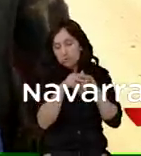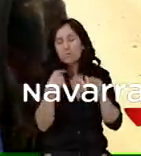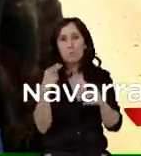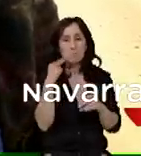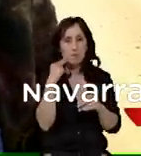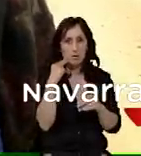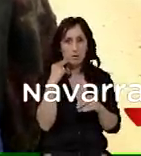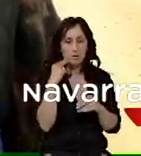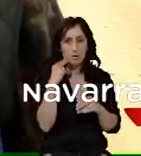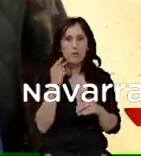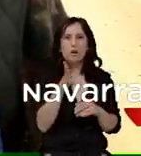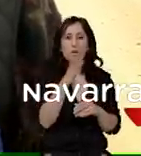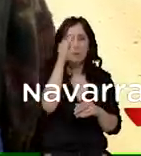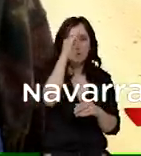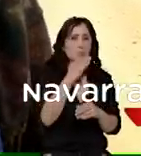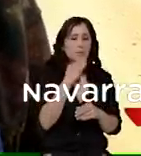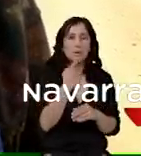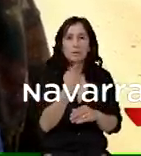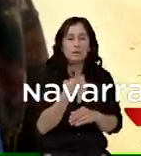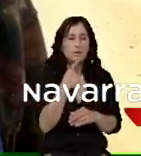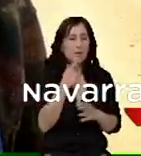Porque mi padre decía que había animales, rabosos.